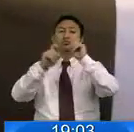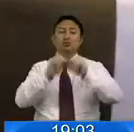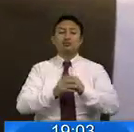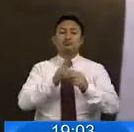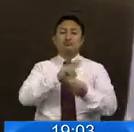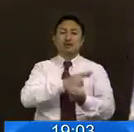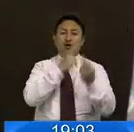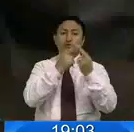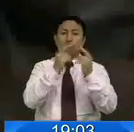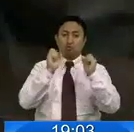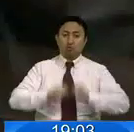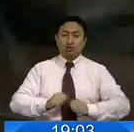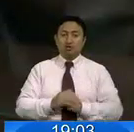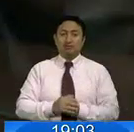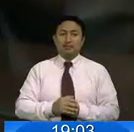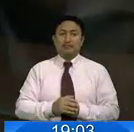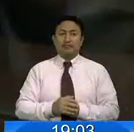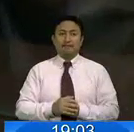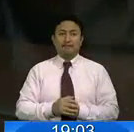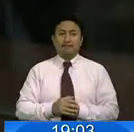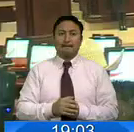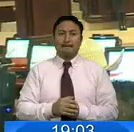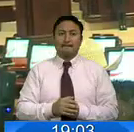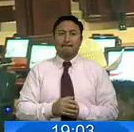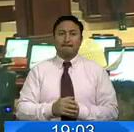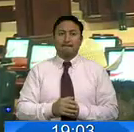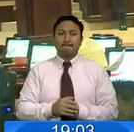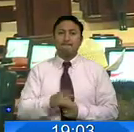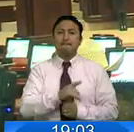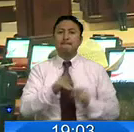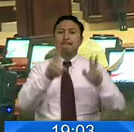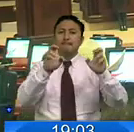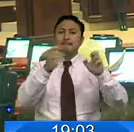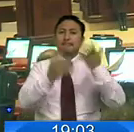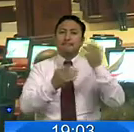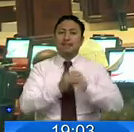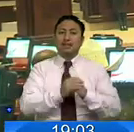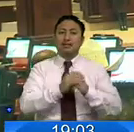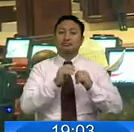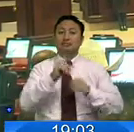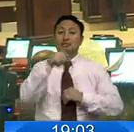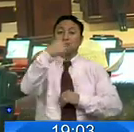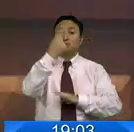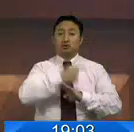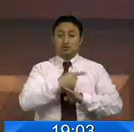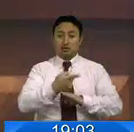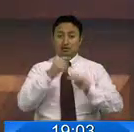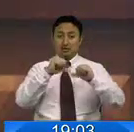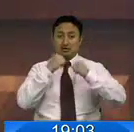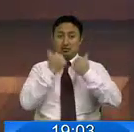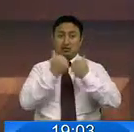legal a la ley que rige a los asambleístas. Este tema podría ser elevado al pleno la próxima semana.